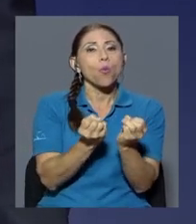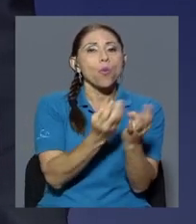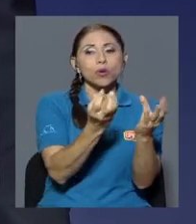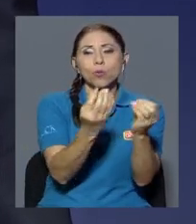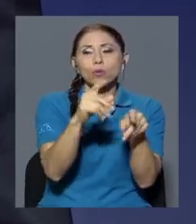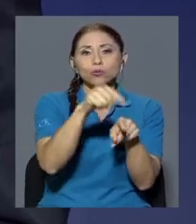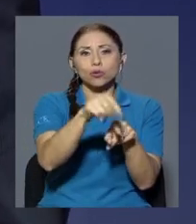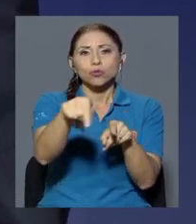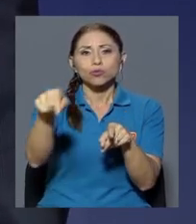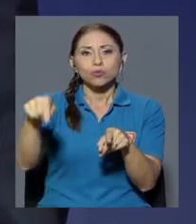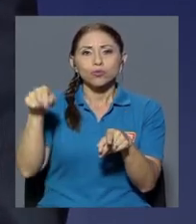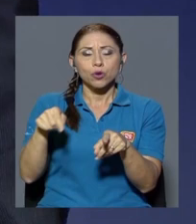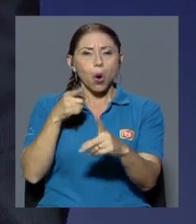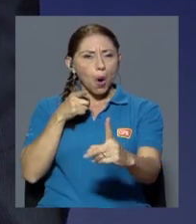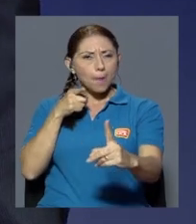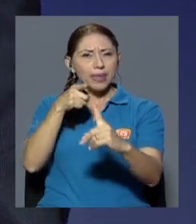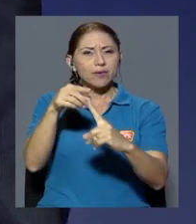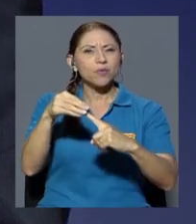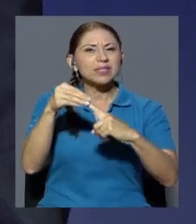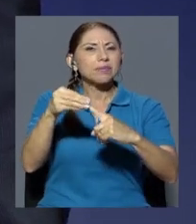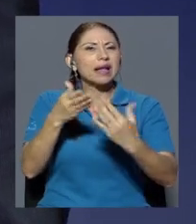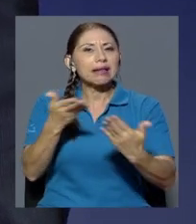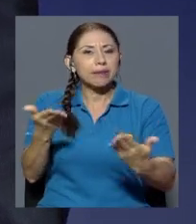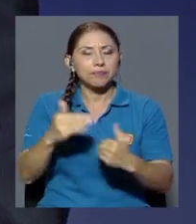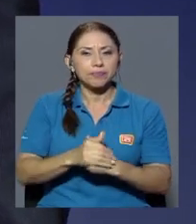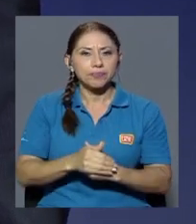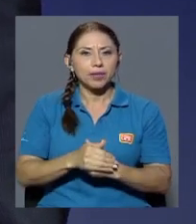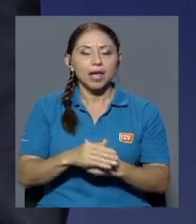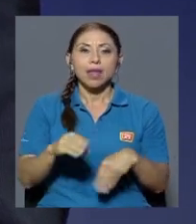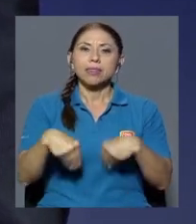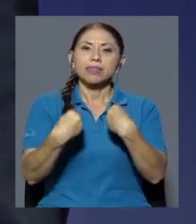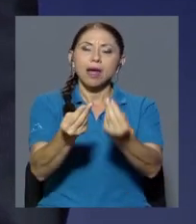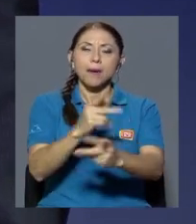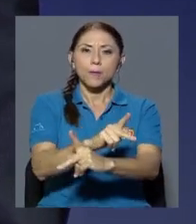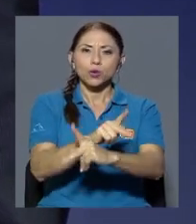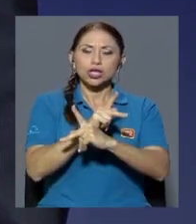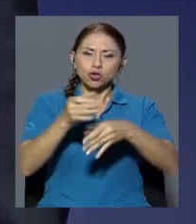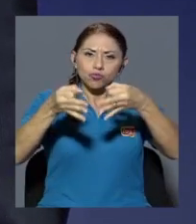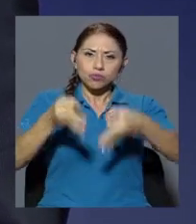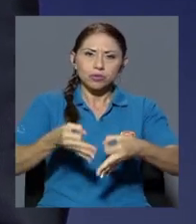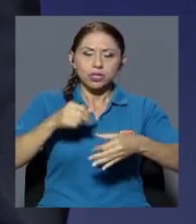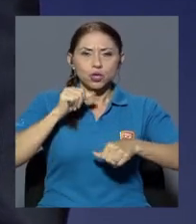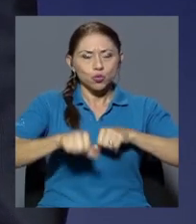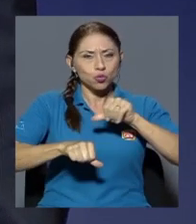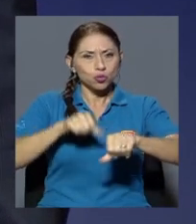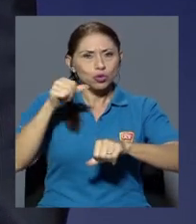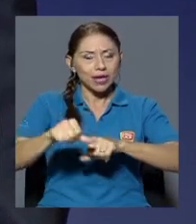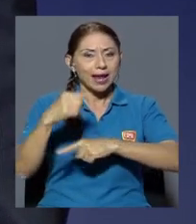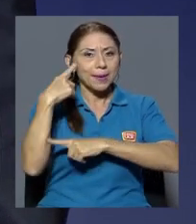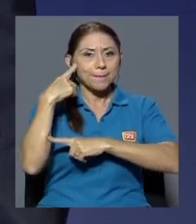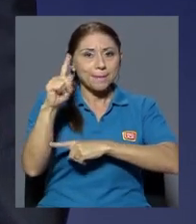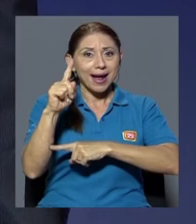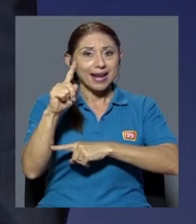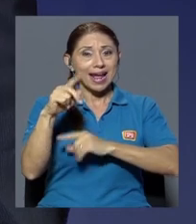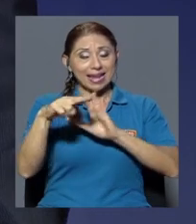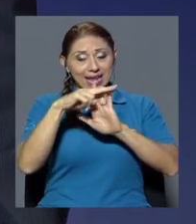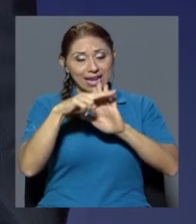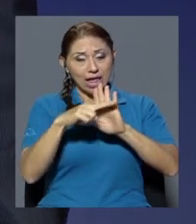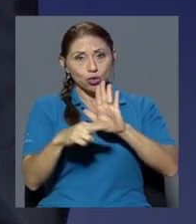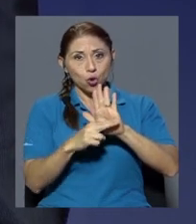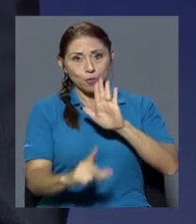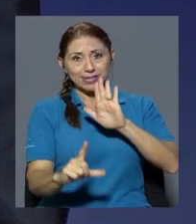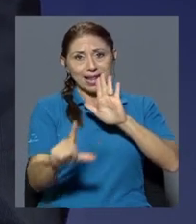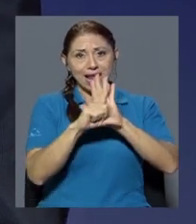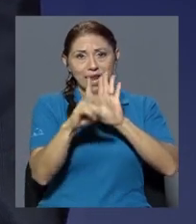esa medida el objetivo fundamental es brindar la debida protección y luchar porque en el marco jurídico de